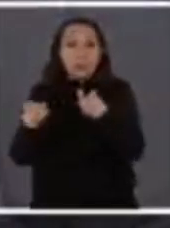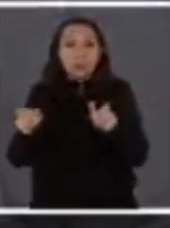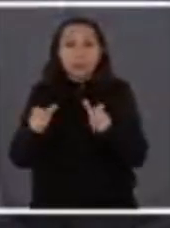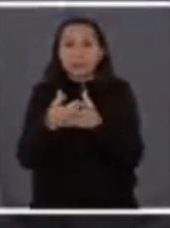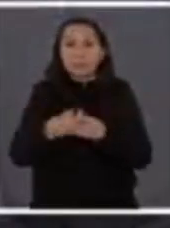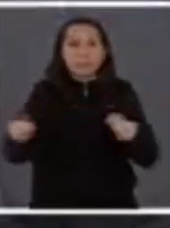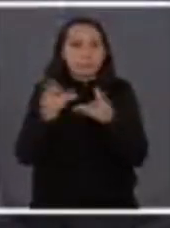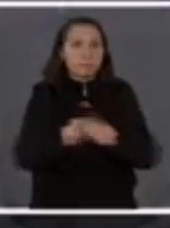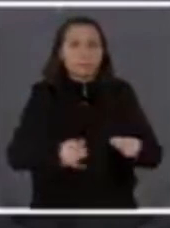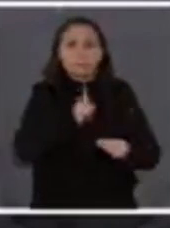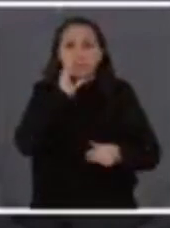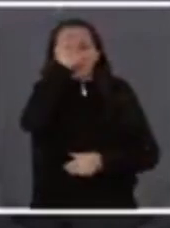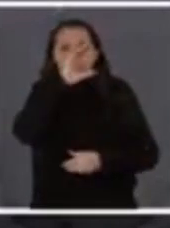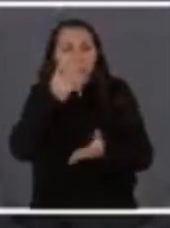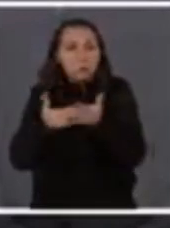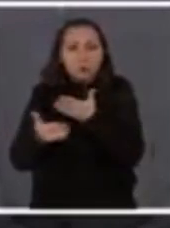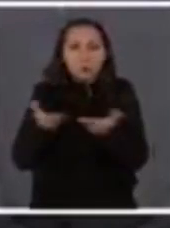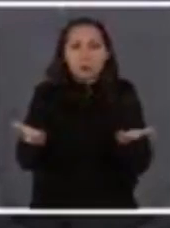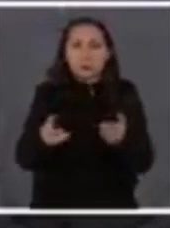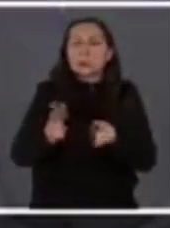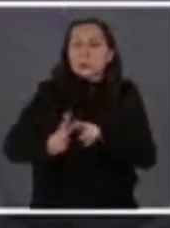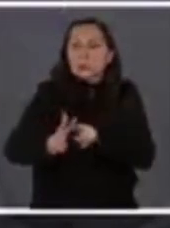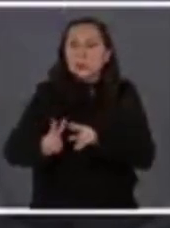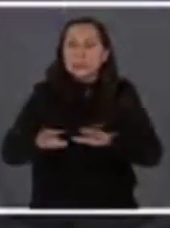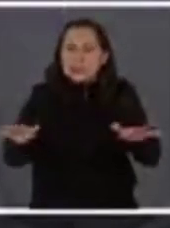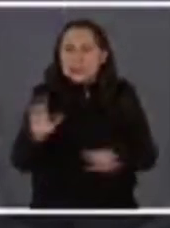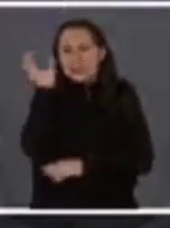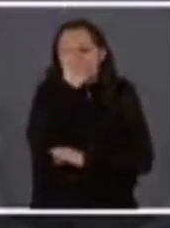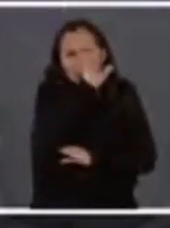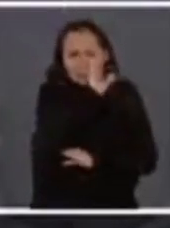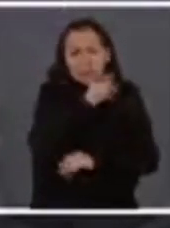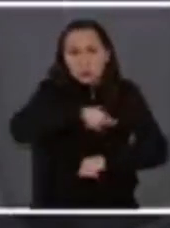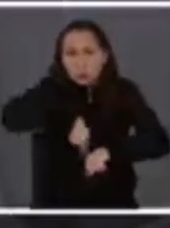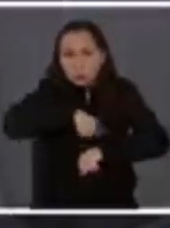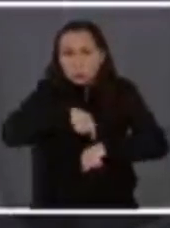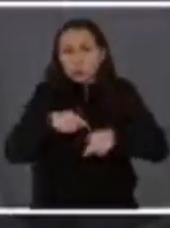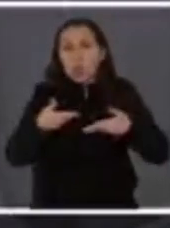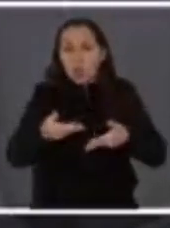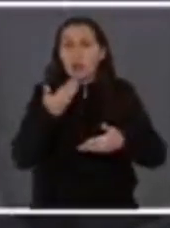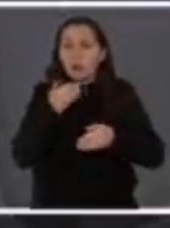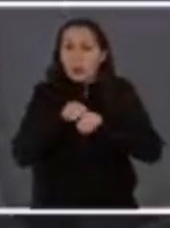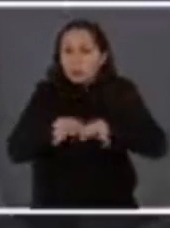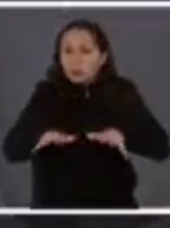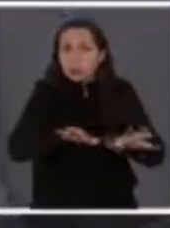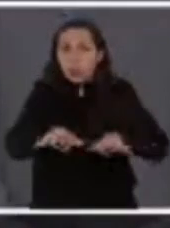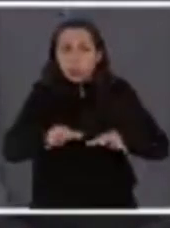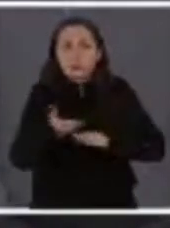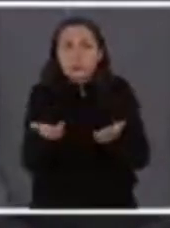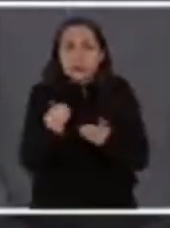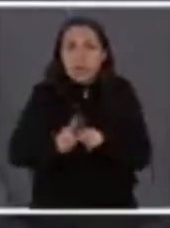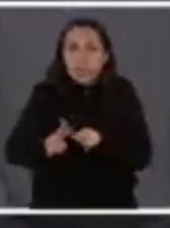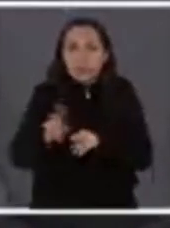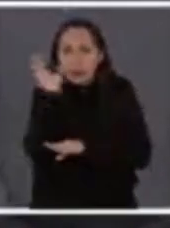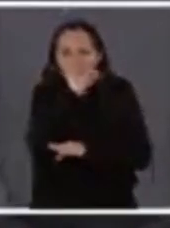encuentran desaparecidas. Se han estado realizando labores intensas de búsqueda durante estas horas y para las cuales hemos desplegado todos los recursos que sean